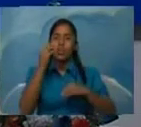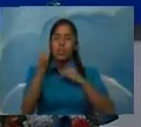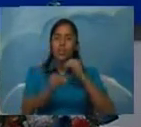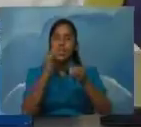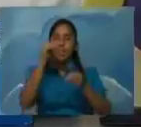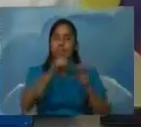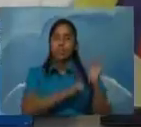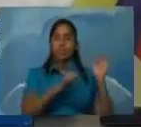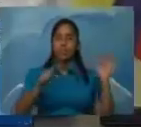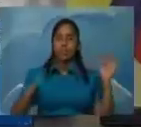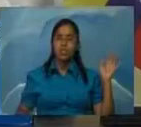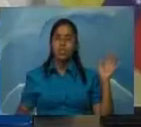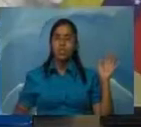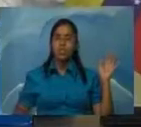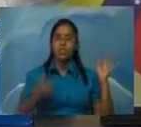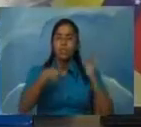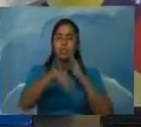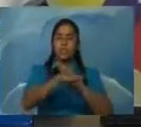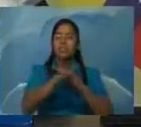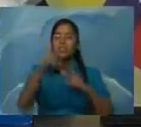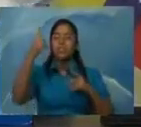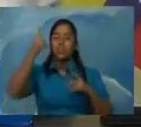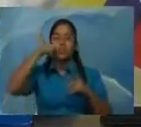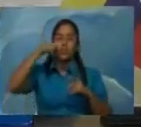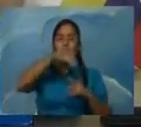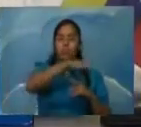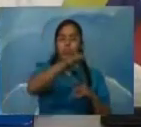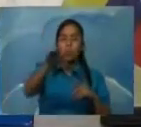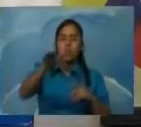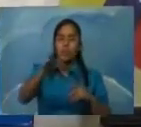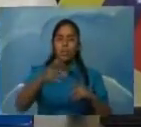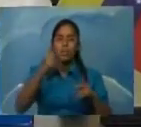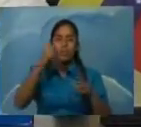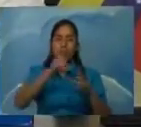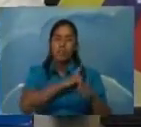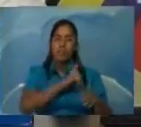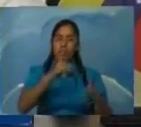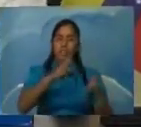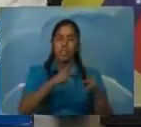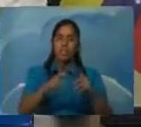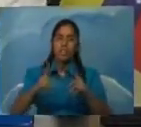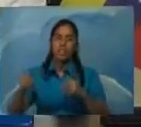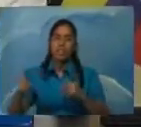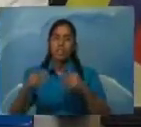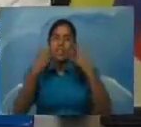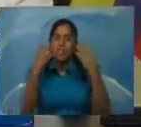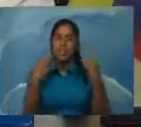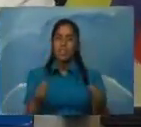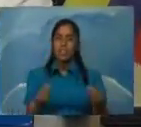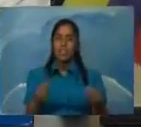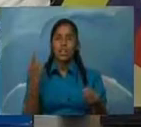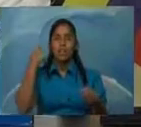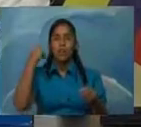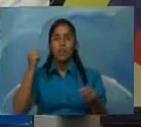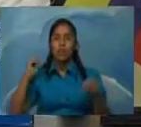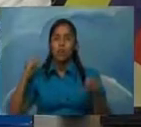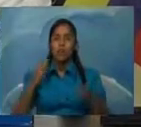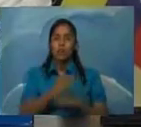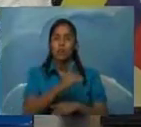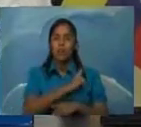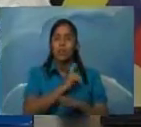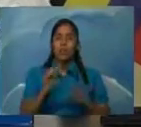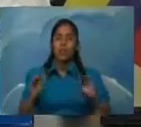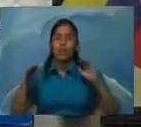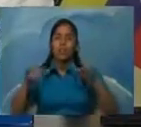Señor, pasando su pueblo a través de tierra seca, por medio del